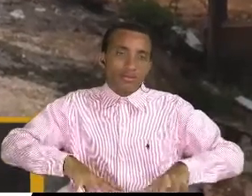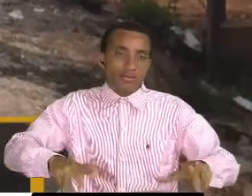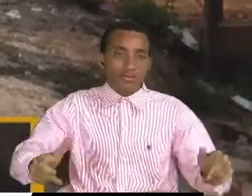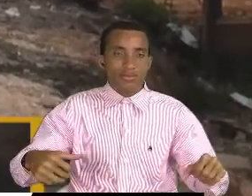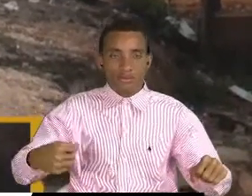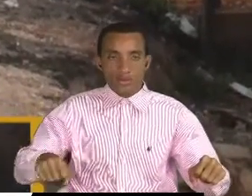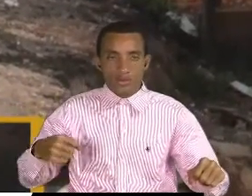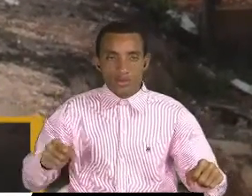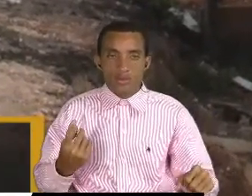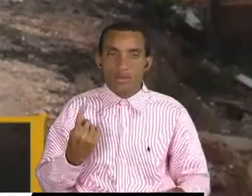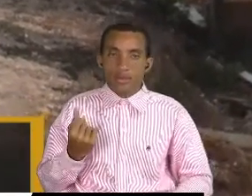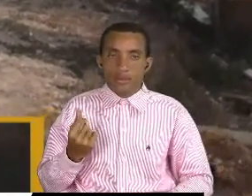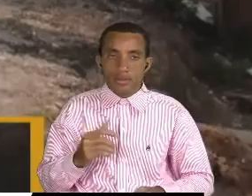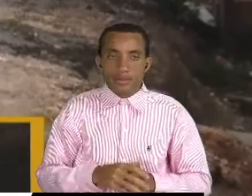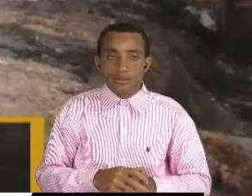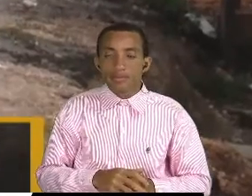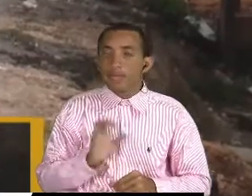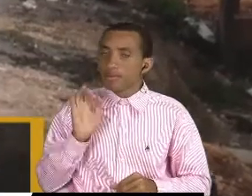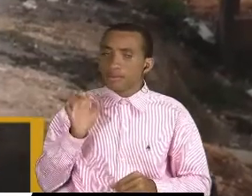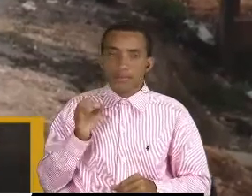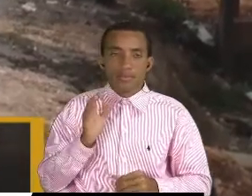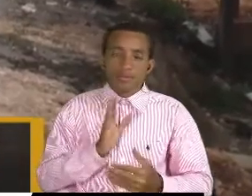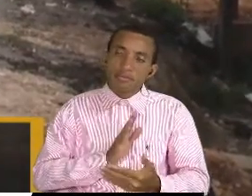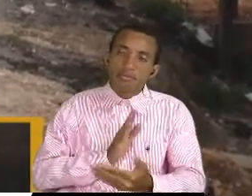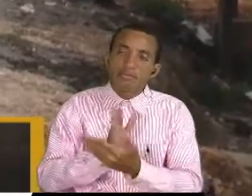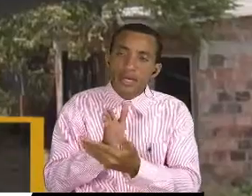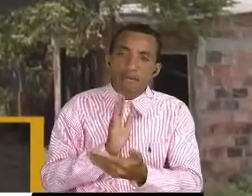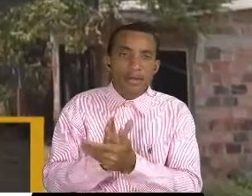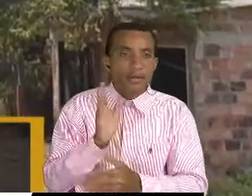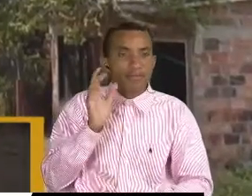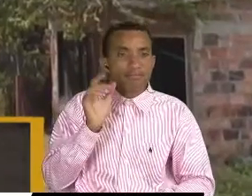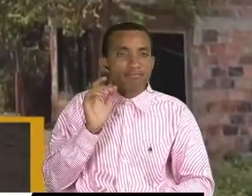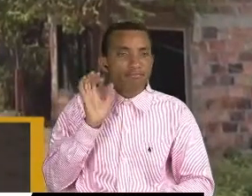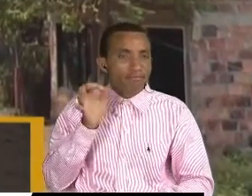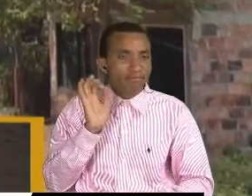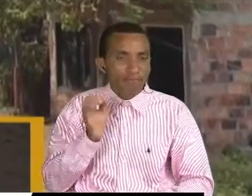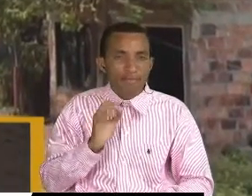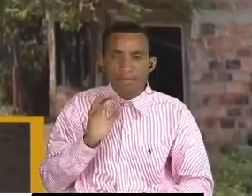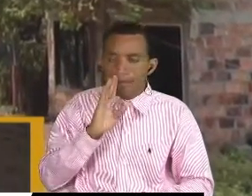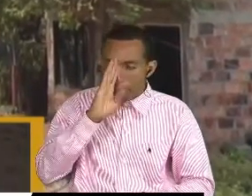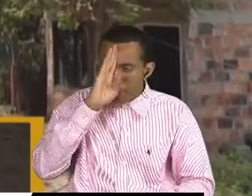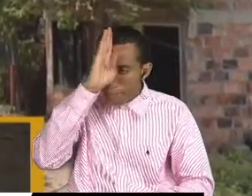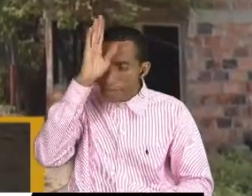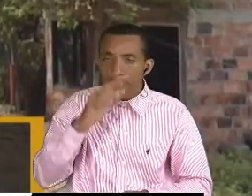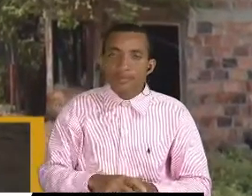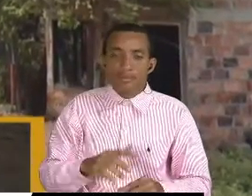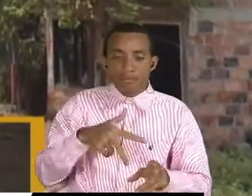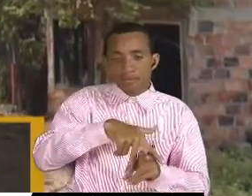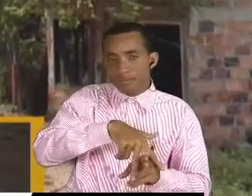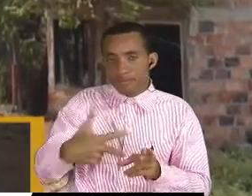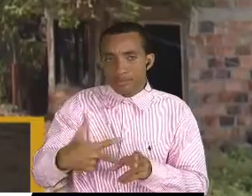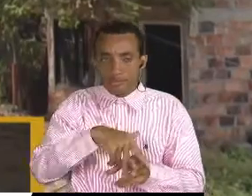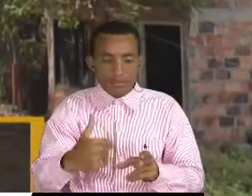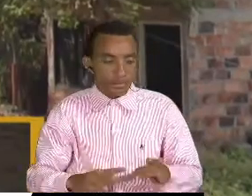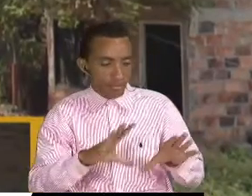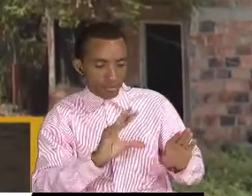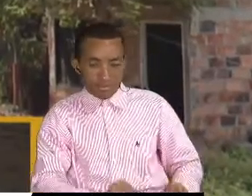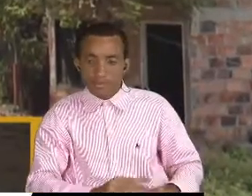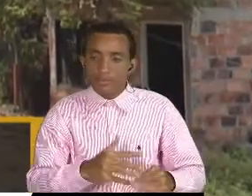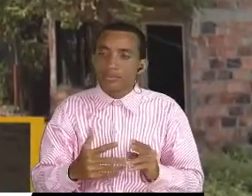cobro. Los cobradores, como de costumbre, ellos llegan, se bajan de la moto, dejan la moto apagada y en esos momentos llegaron